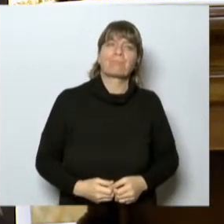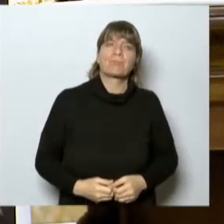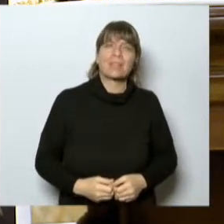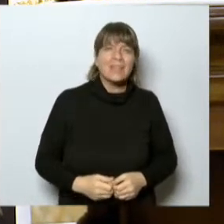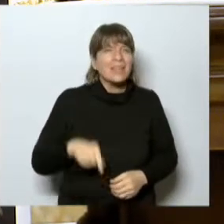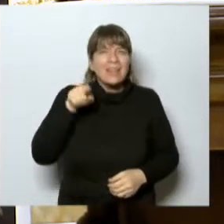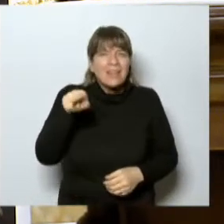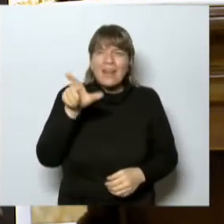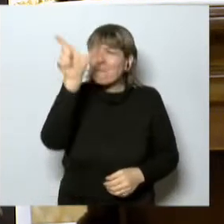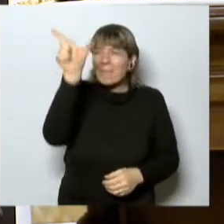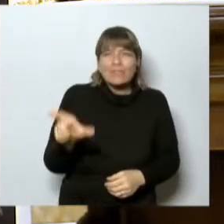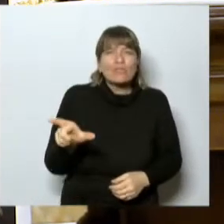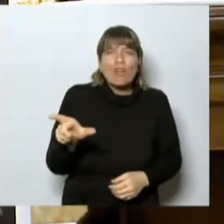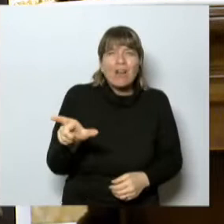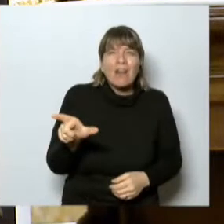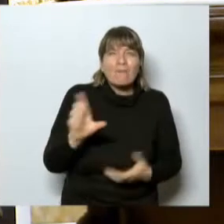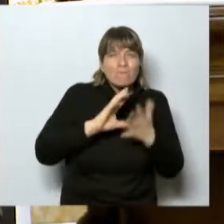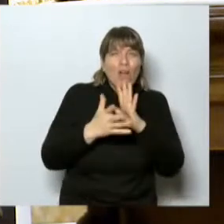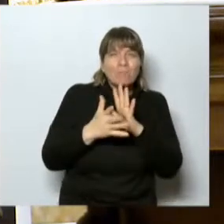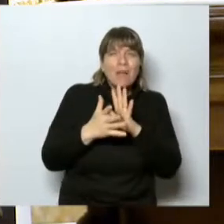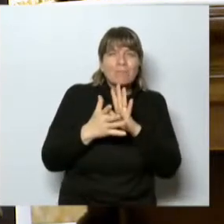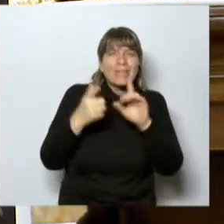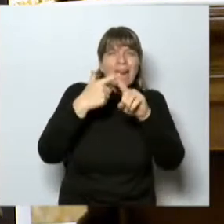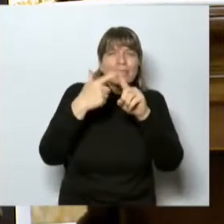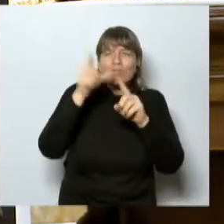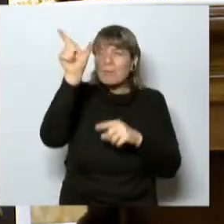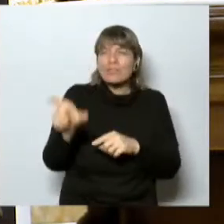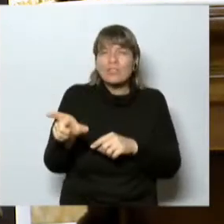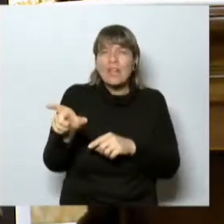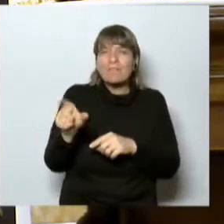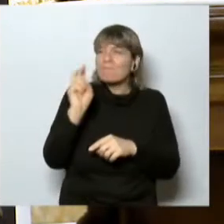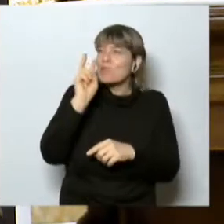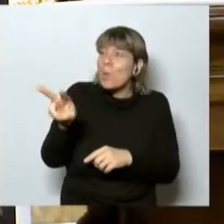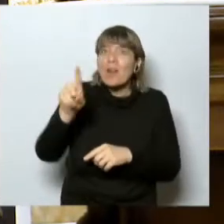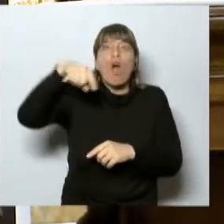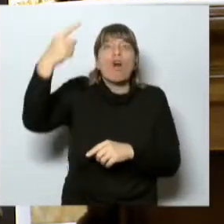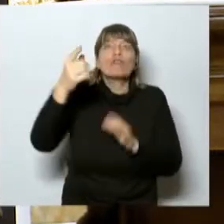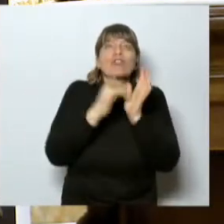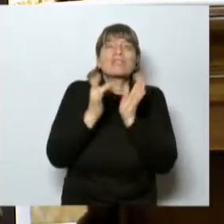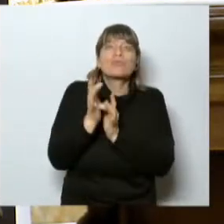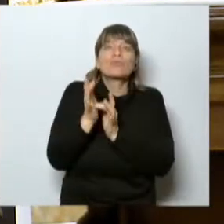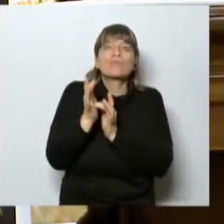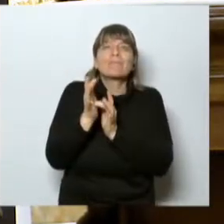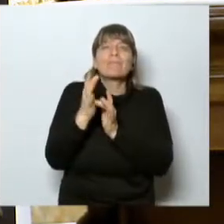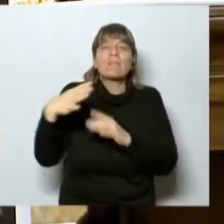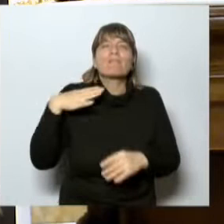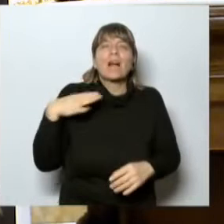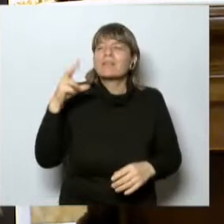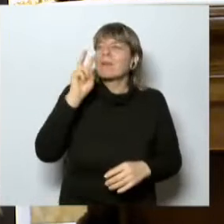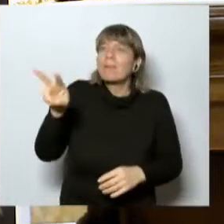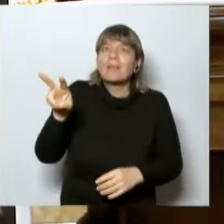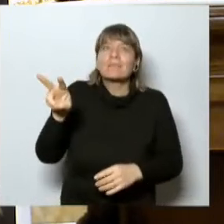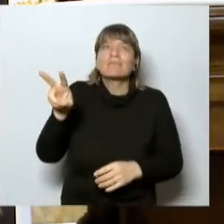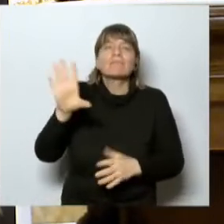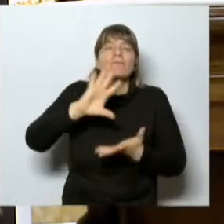El trato humano hace no ver el totalmente otro en Jesús. No hacen ver ese misterio de